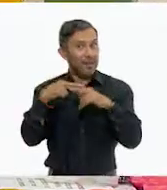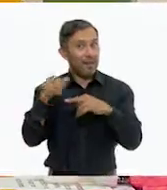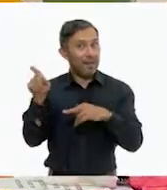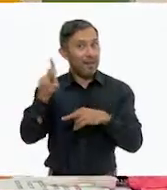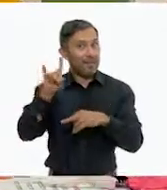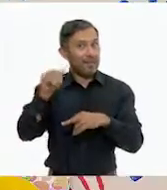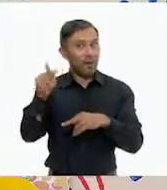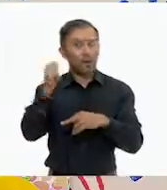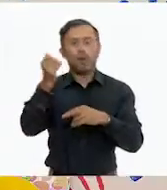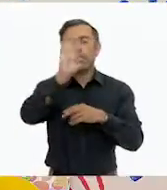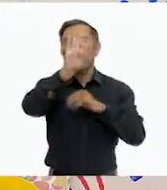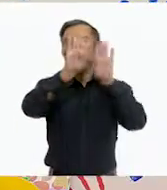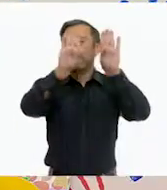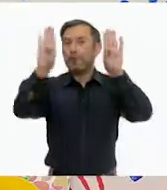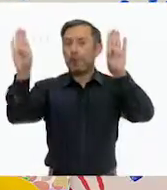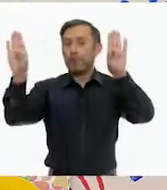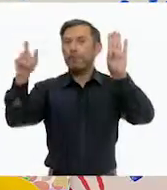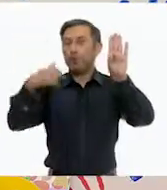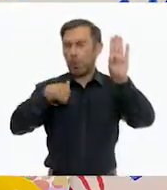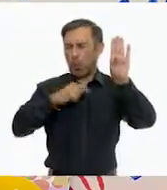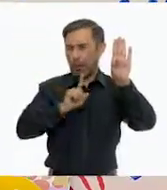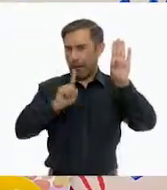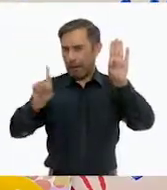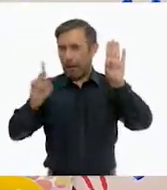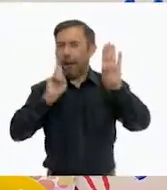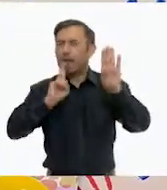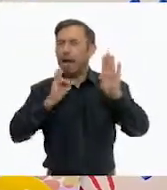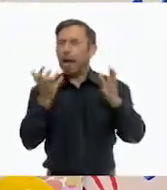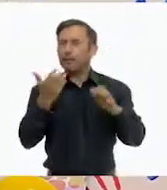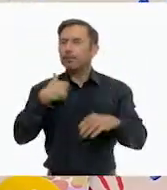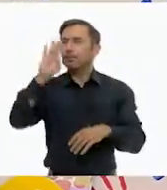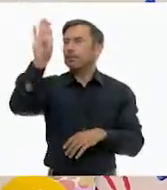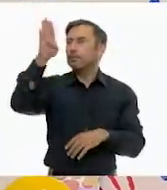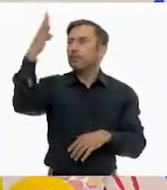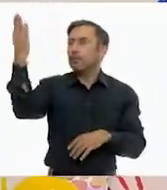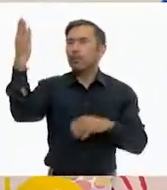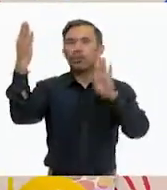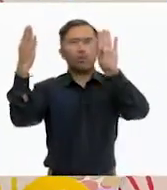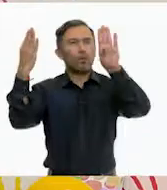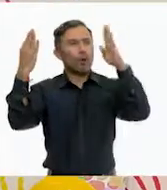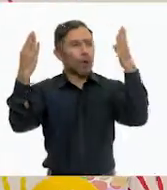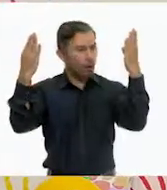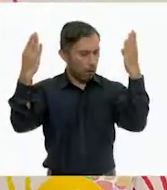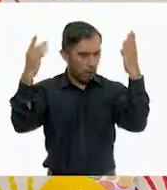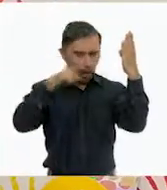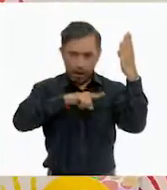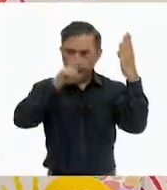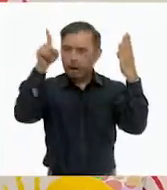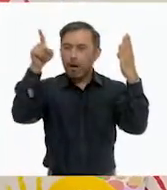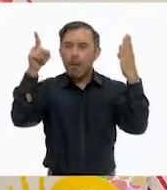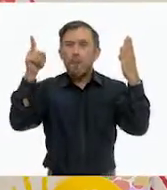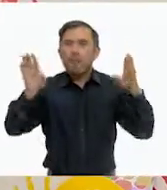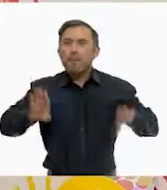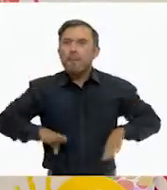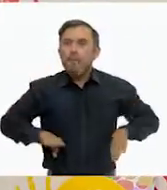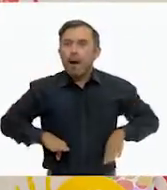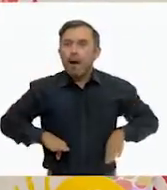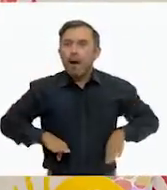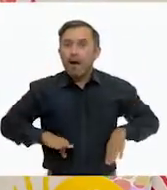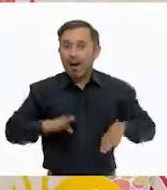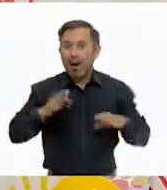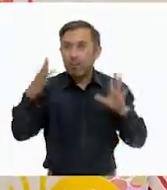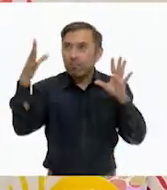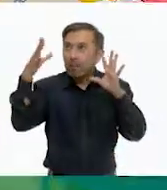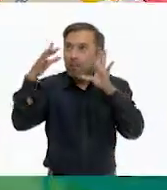voy a voltearlas para saber cuál es un par. Por eso se llama memorama, porque tenemos que